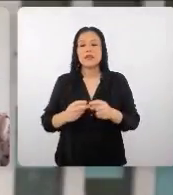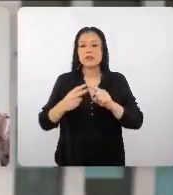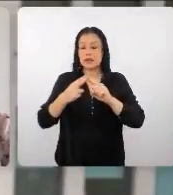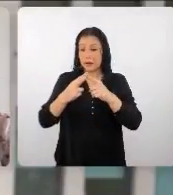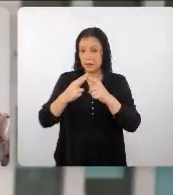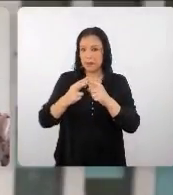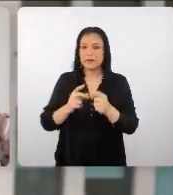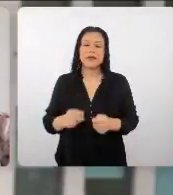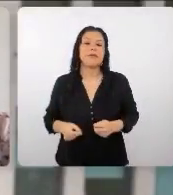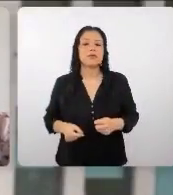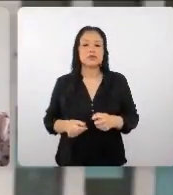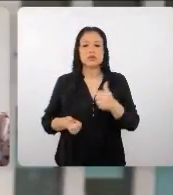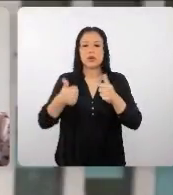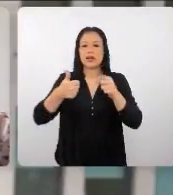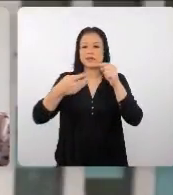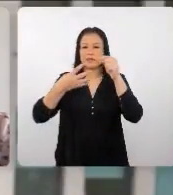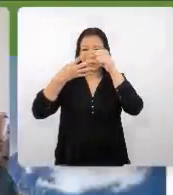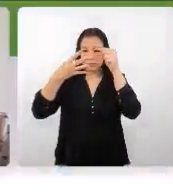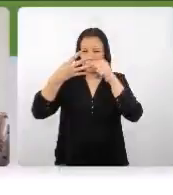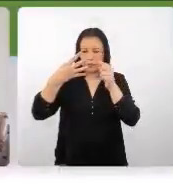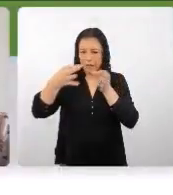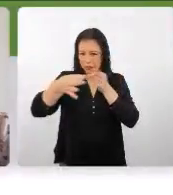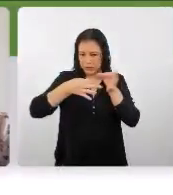primero los puntos que vamos a tratar.